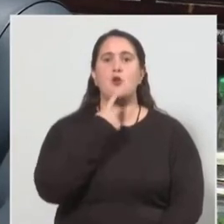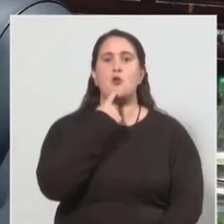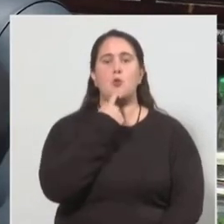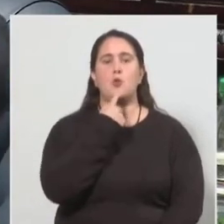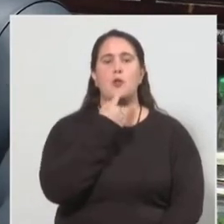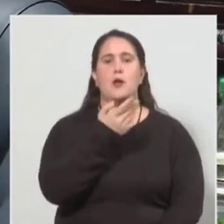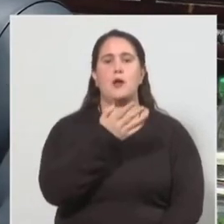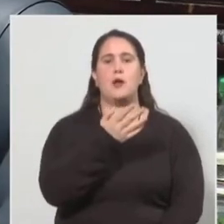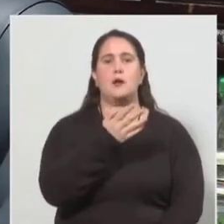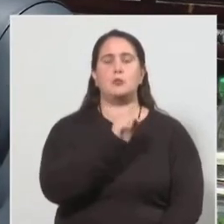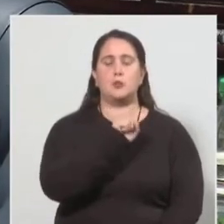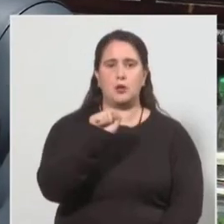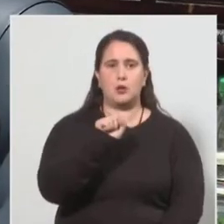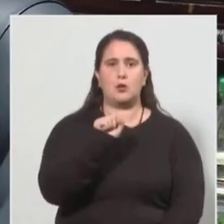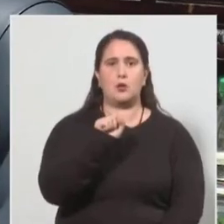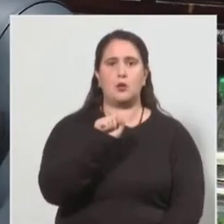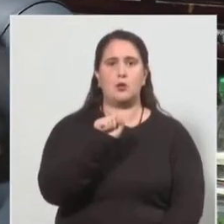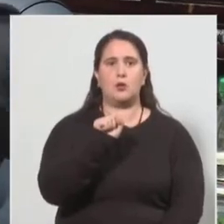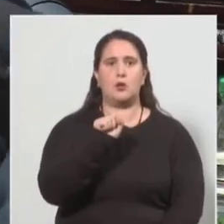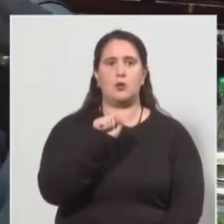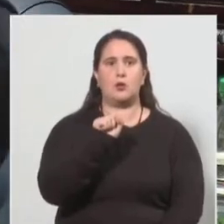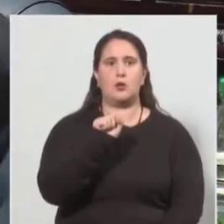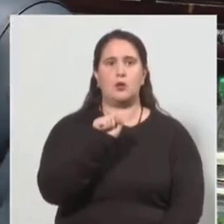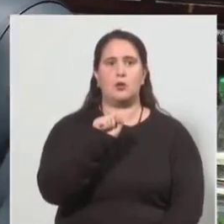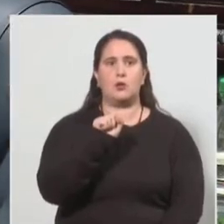Duda número... Podemos... A ver.